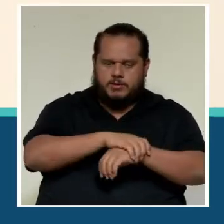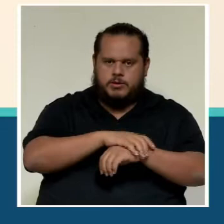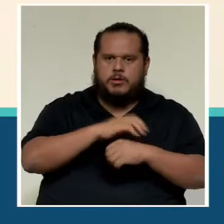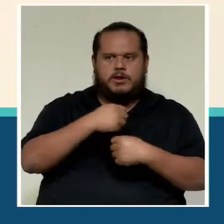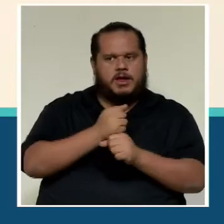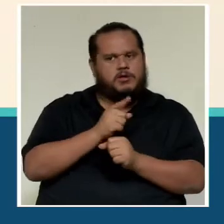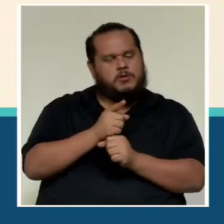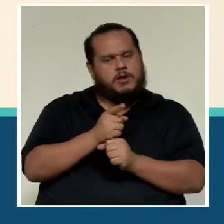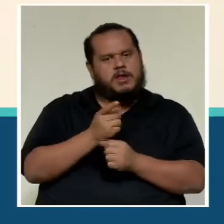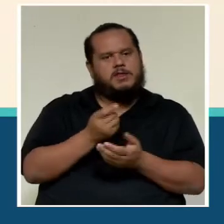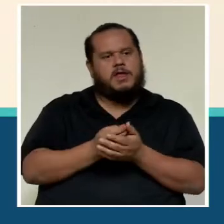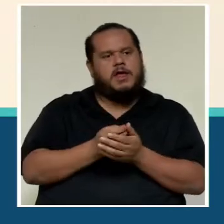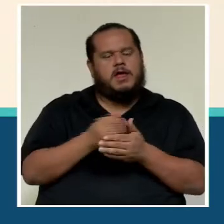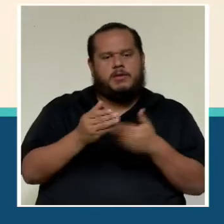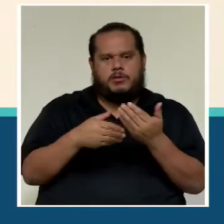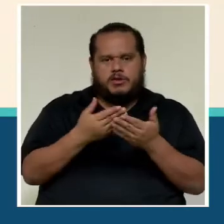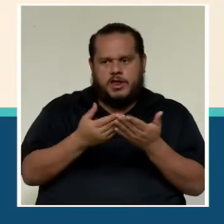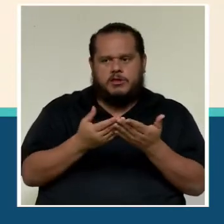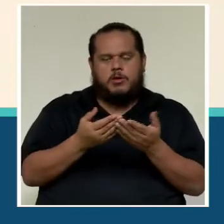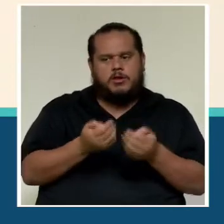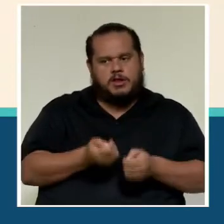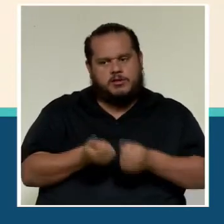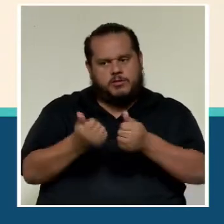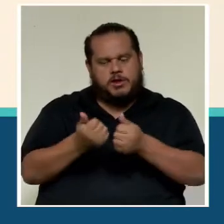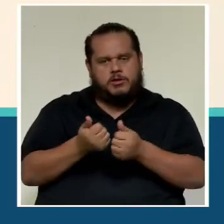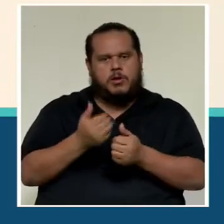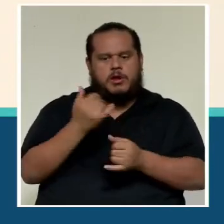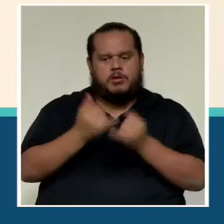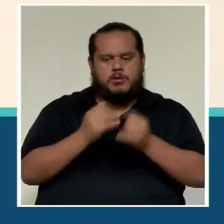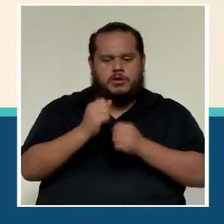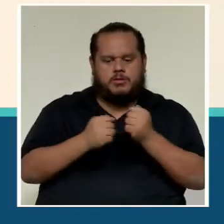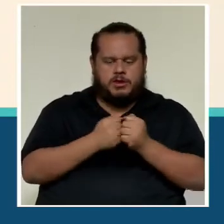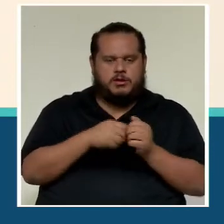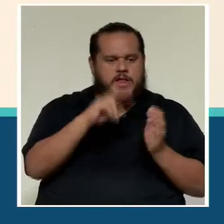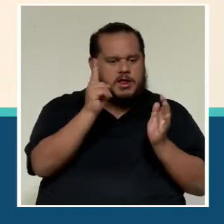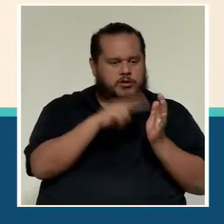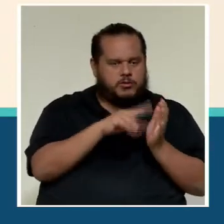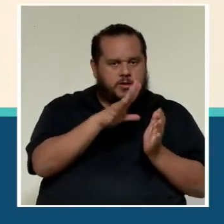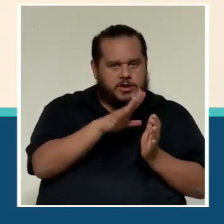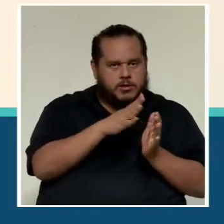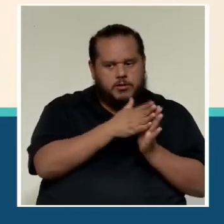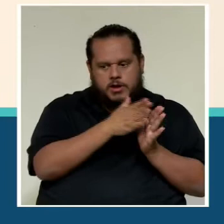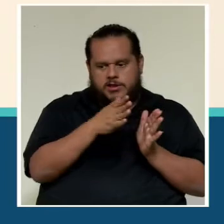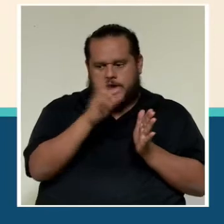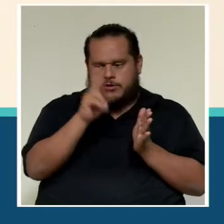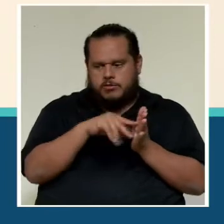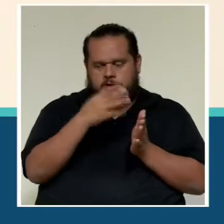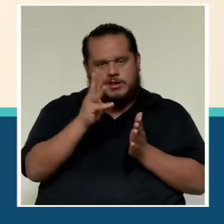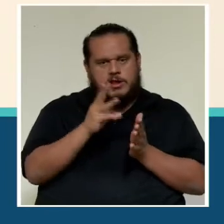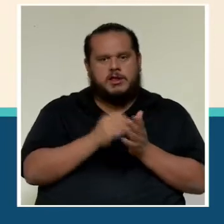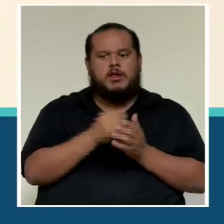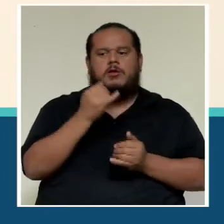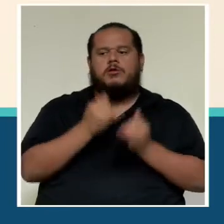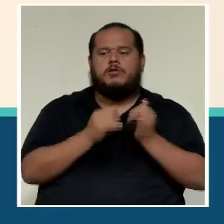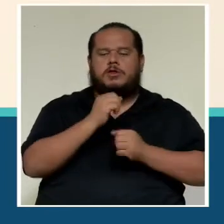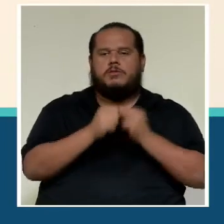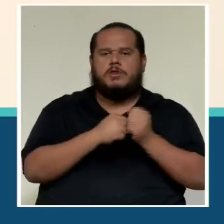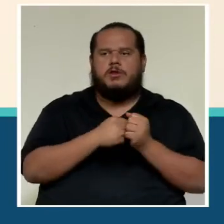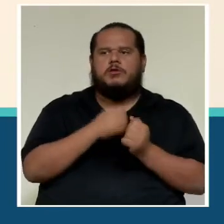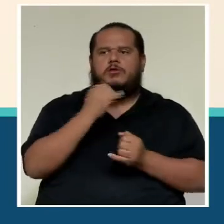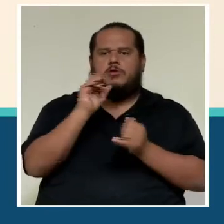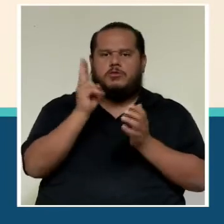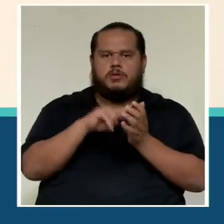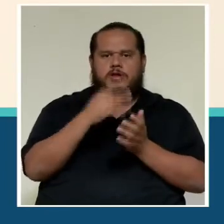de deportación en los últimos años. Se ha incrementado si se compara entre el año 2005 y 2016 con los últimos años,